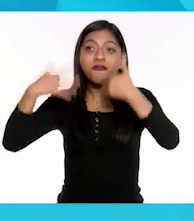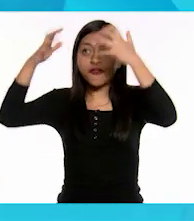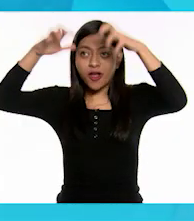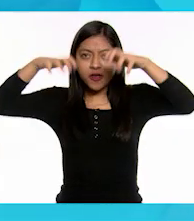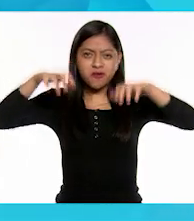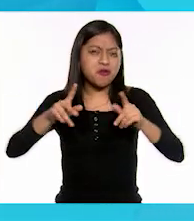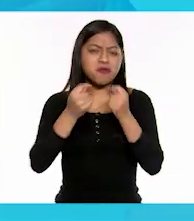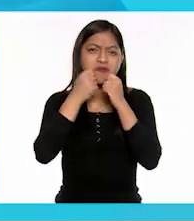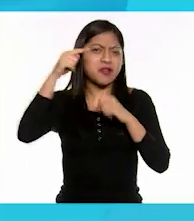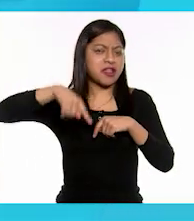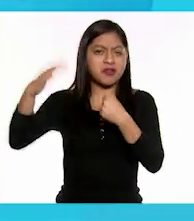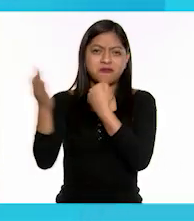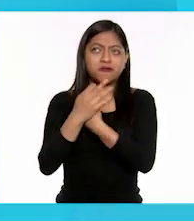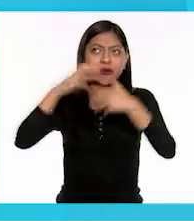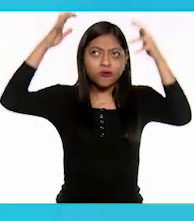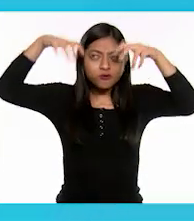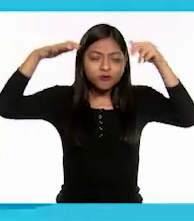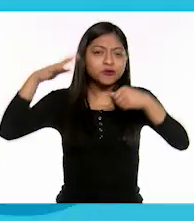cubre bien el agua